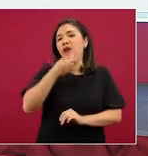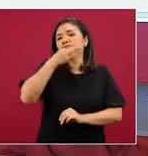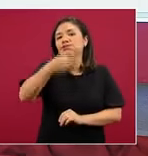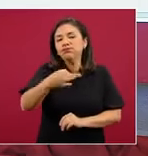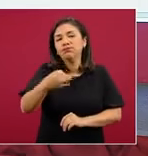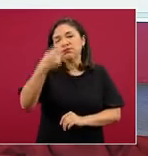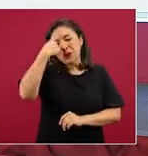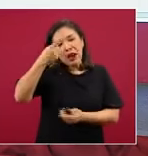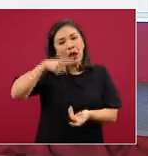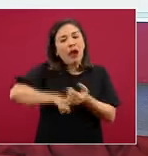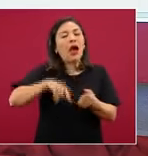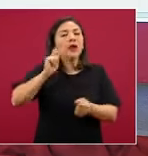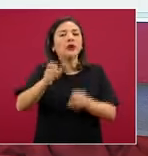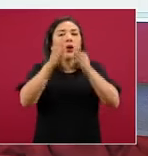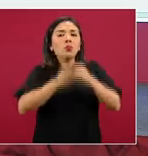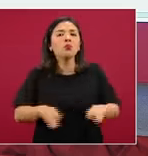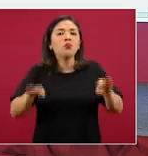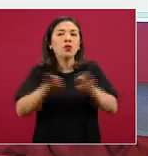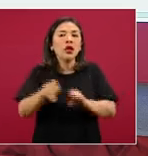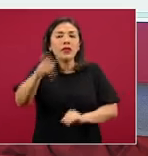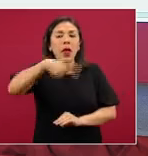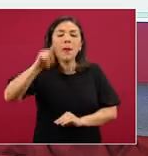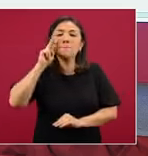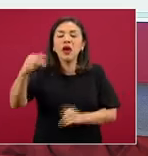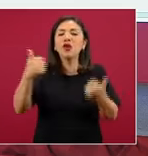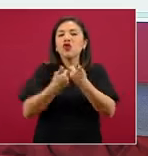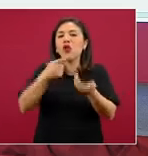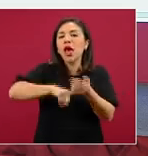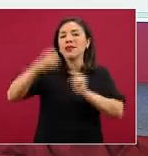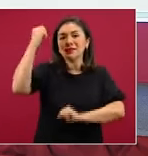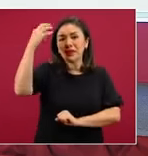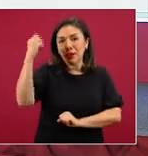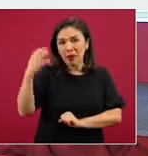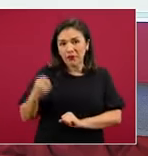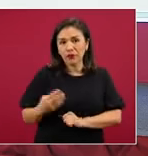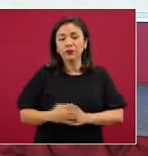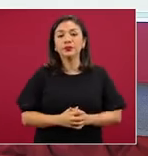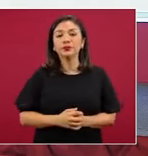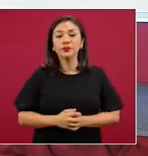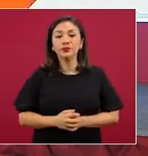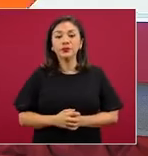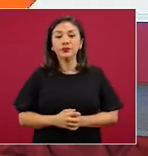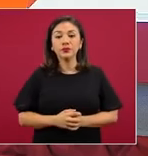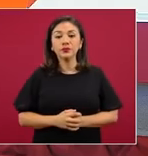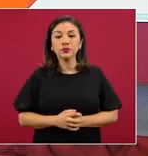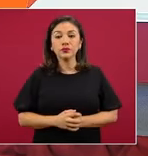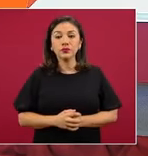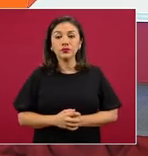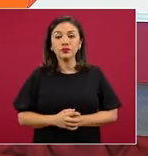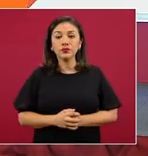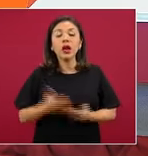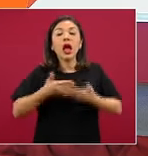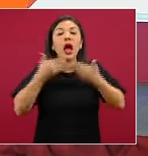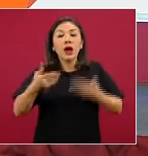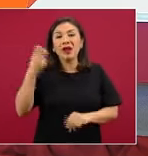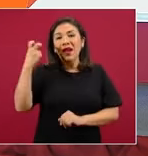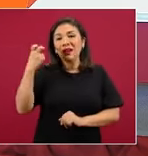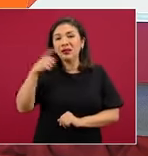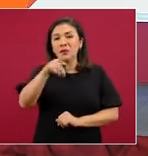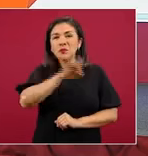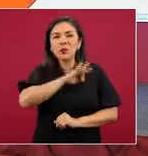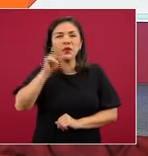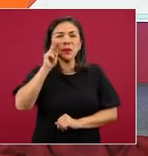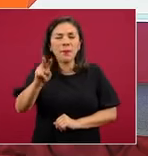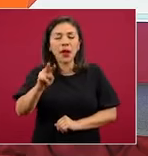componente básico que es el semáforo. En la siguiente diapositiva podremos ver también desde